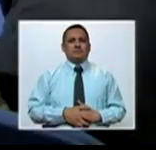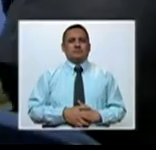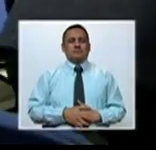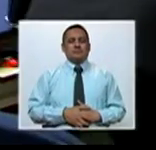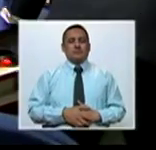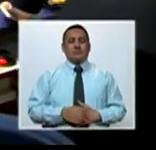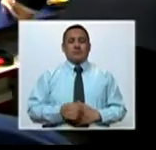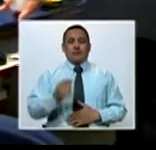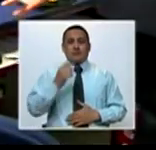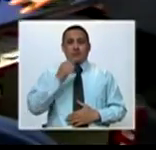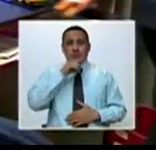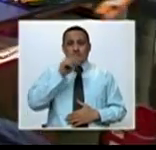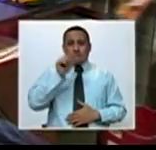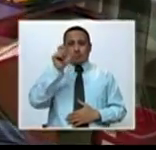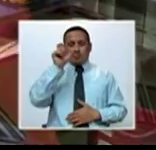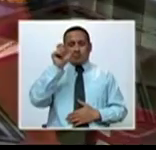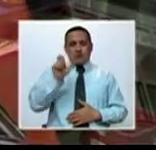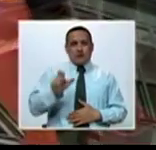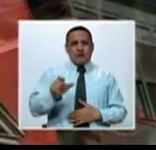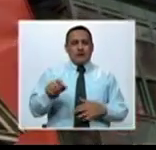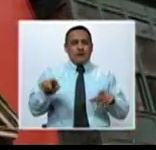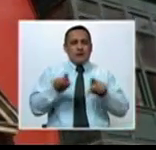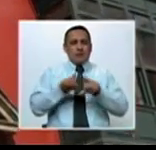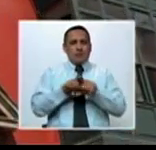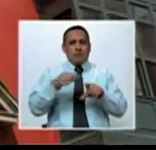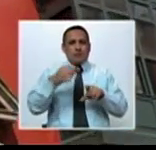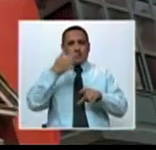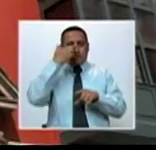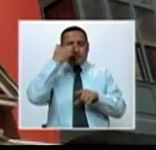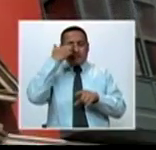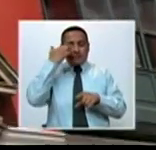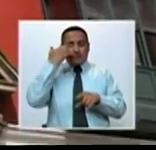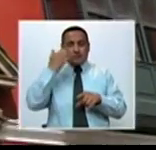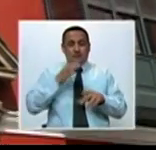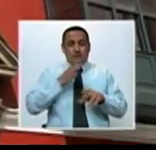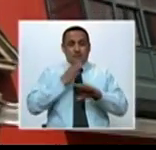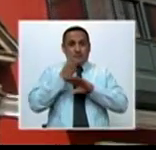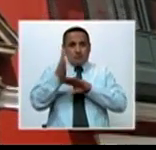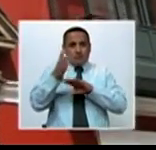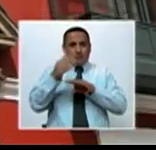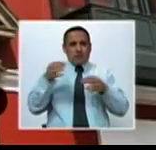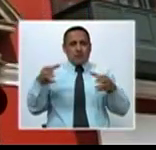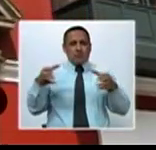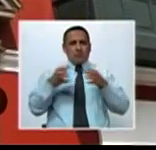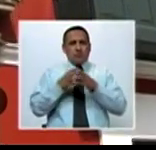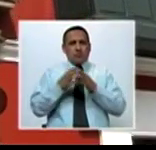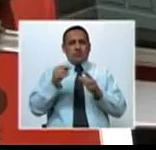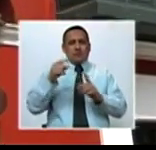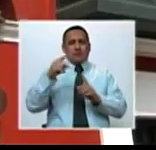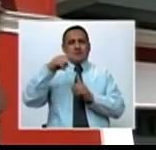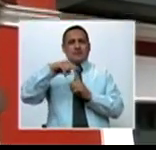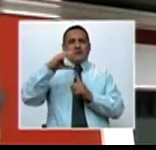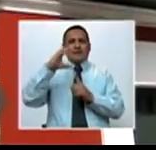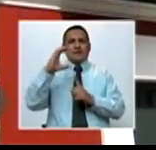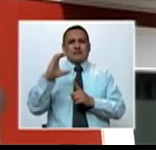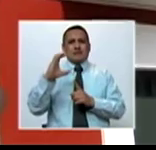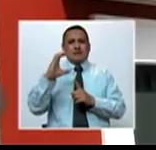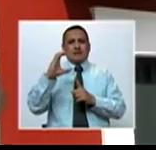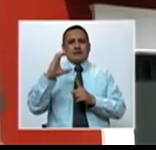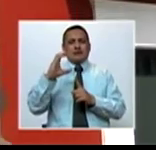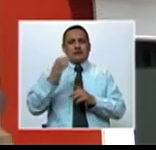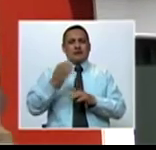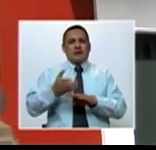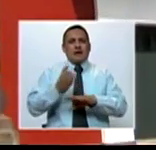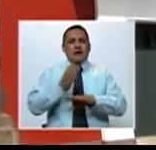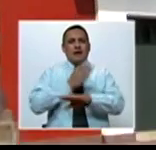La ciudadana alcanzó con este reclamo hasta el Tribunal